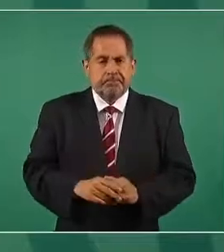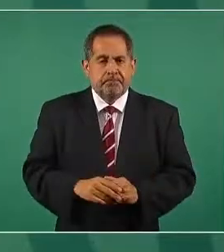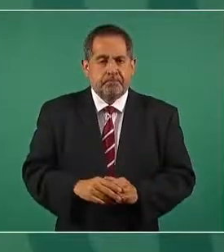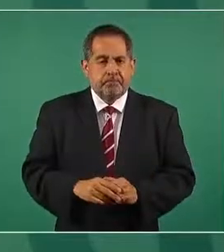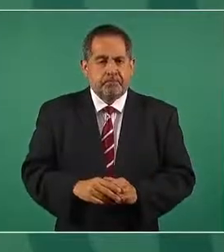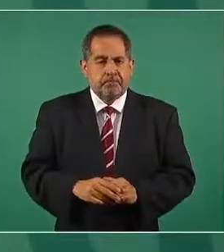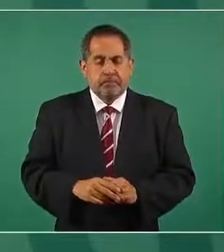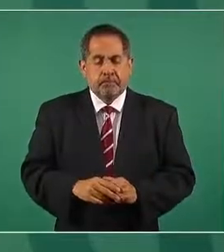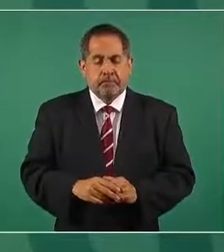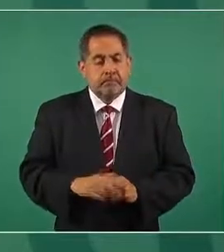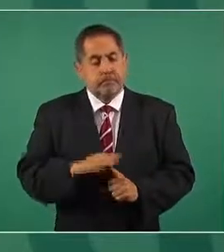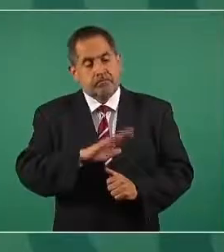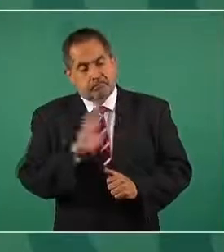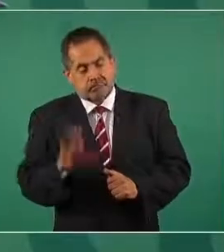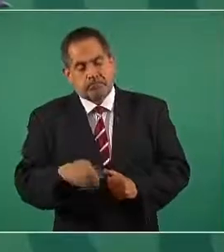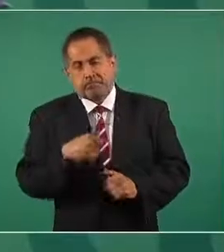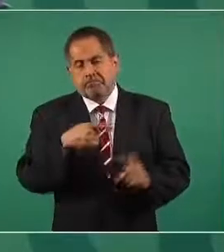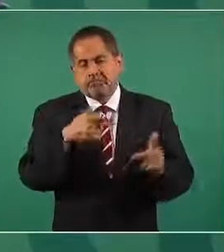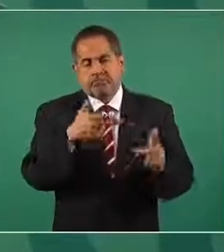Asesinaron a